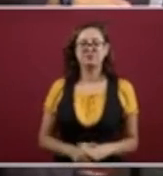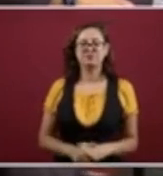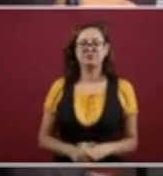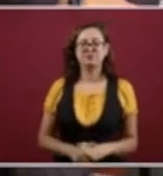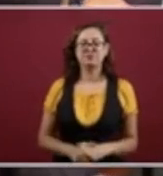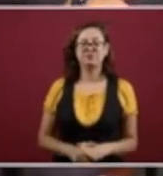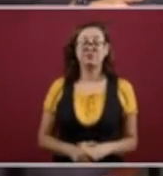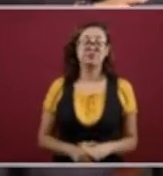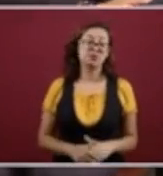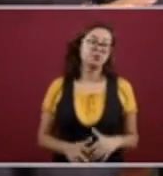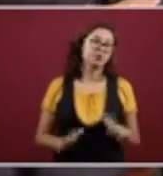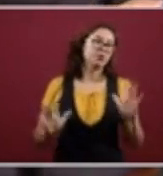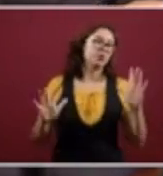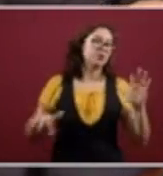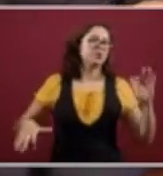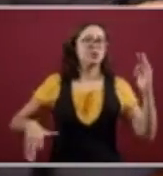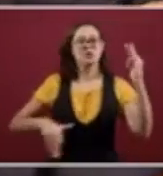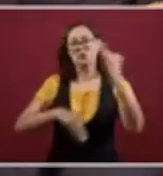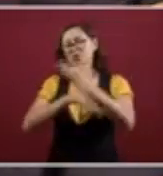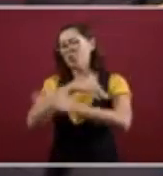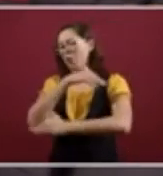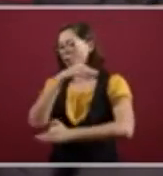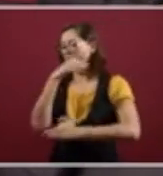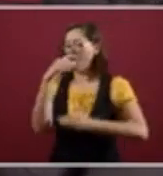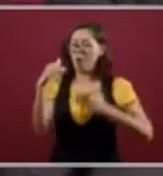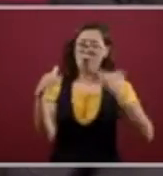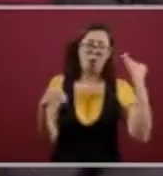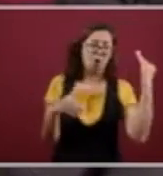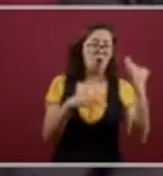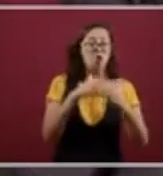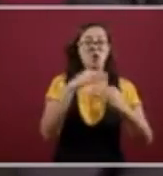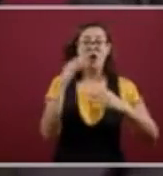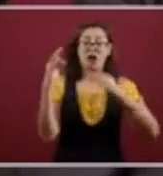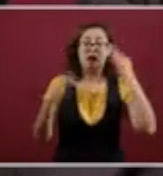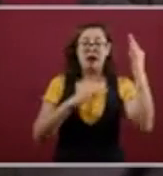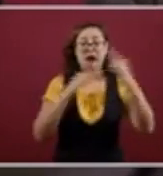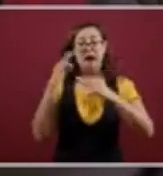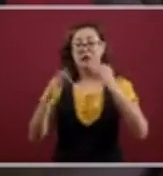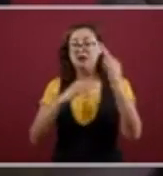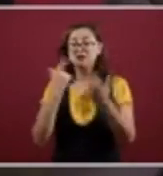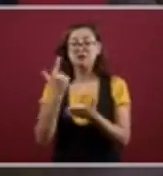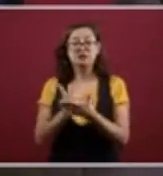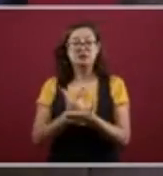Todo un montaje, un escándalo, y